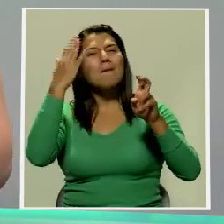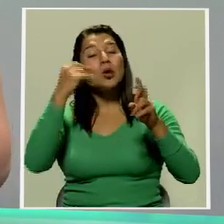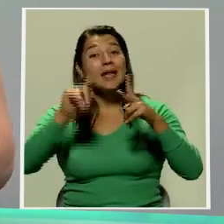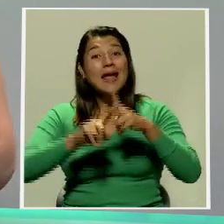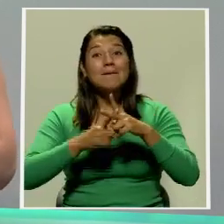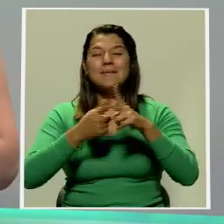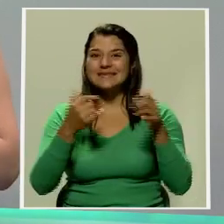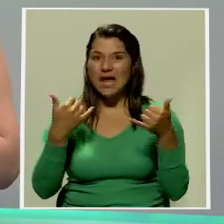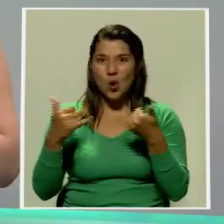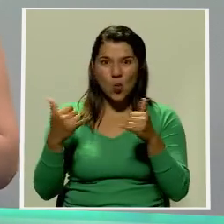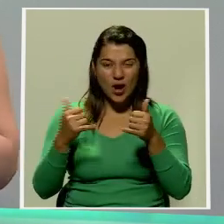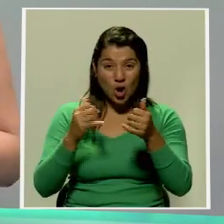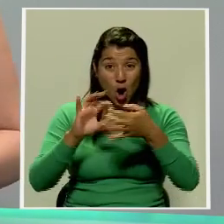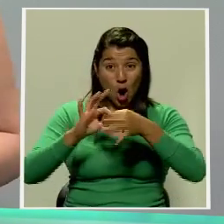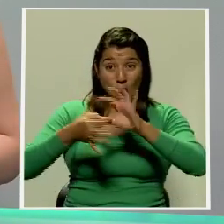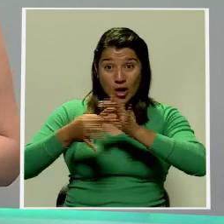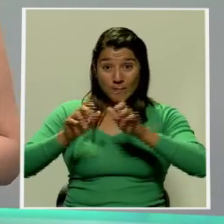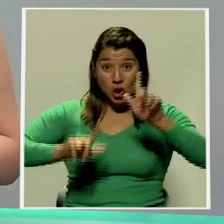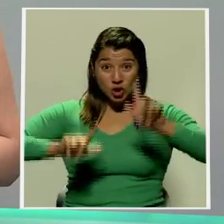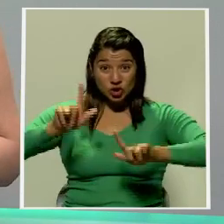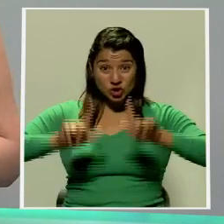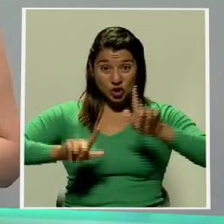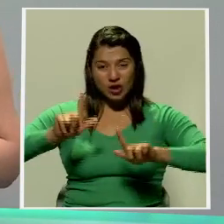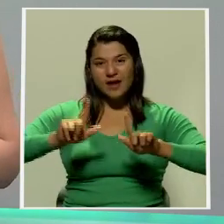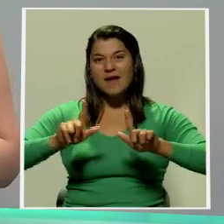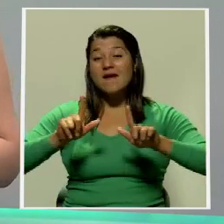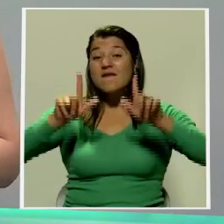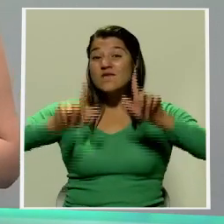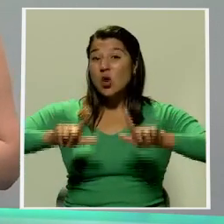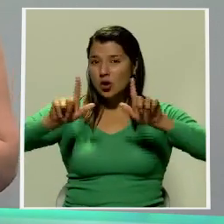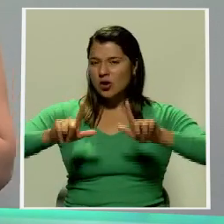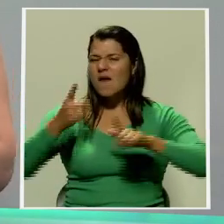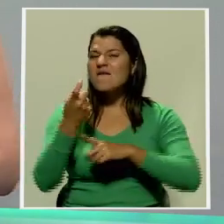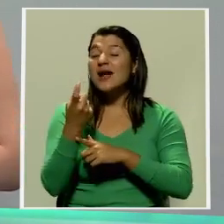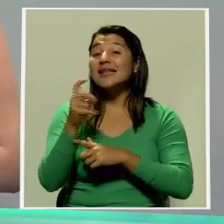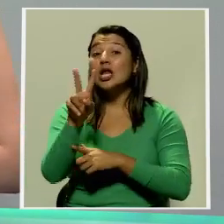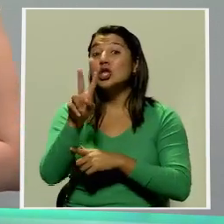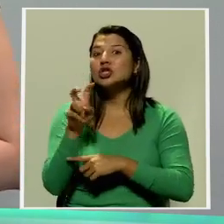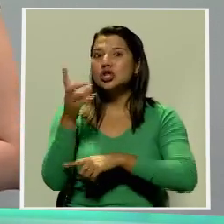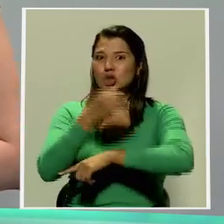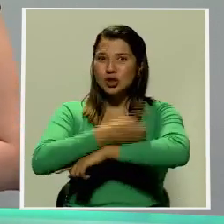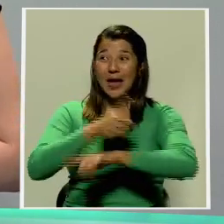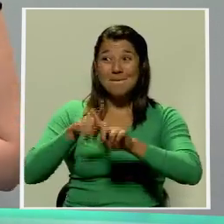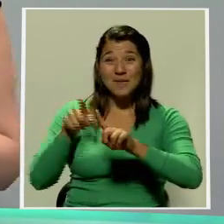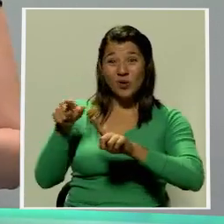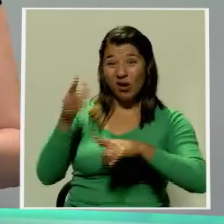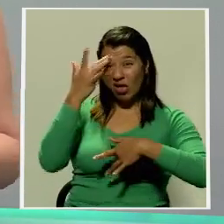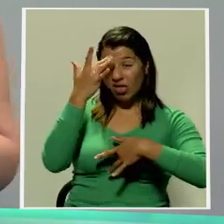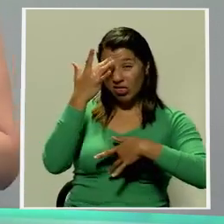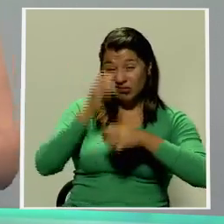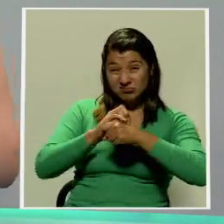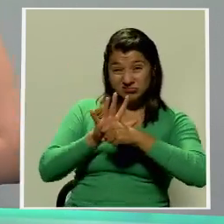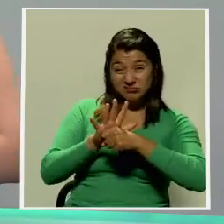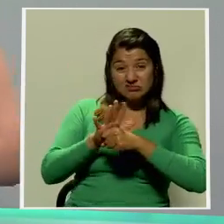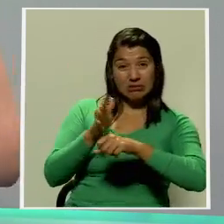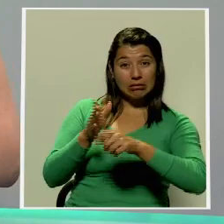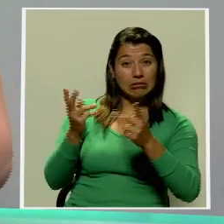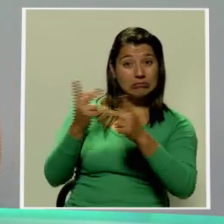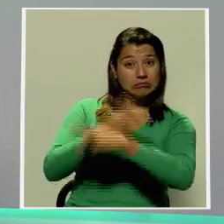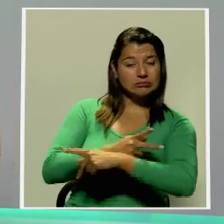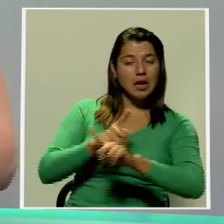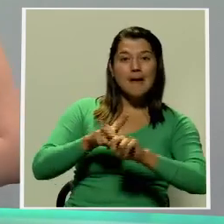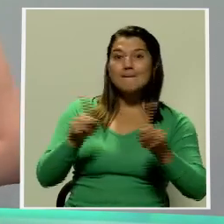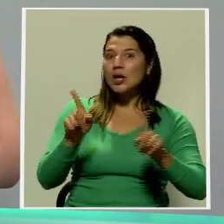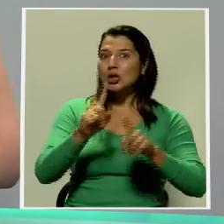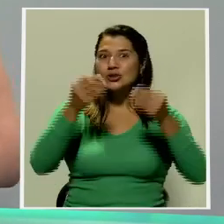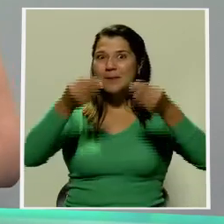faltan 200 días y pues la situación con el coronavirus por allá se está agravando cada vez más, así que no se pierda toda la información que vamos a